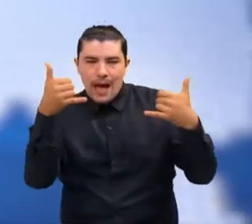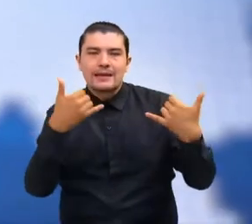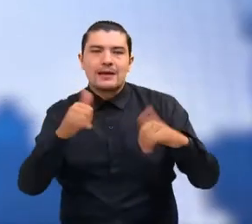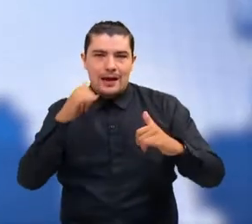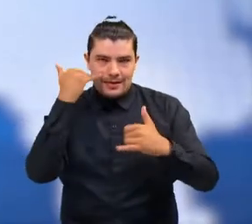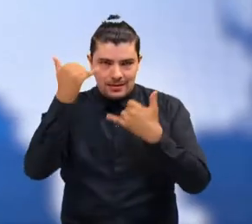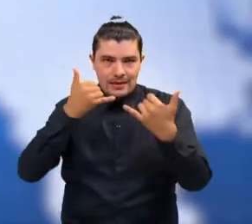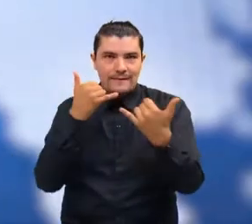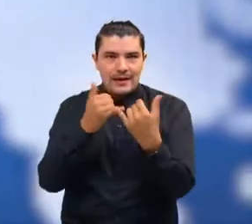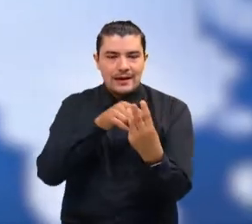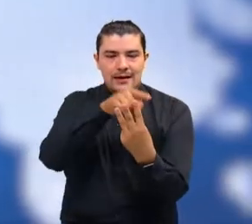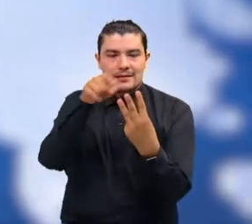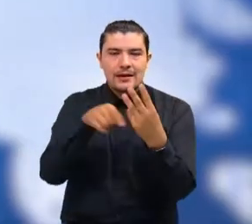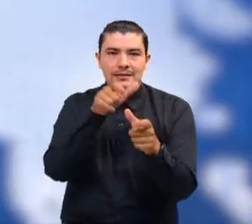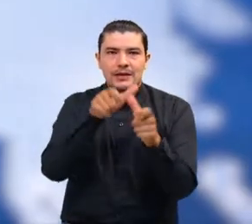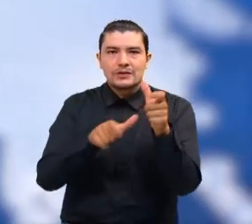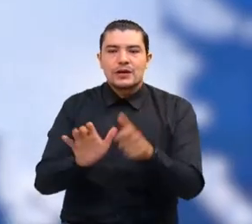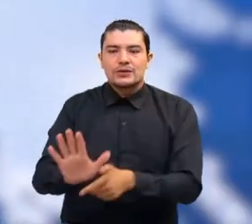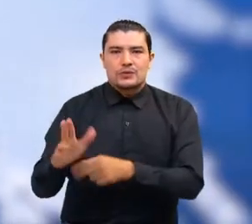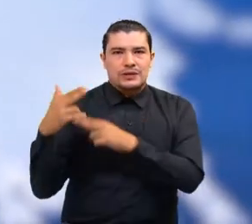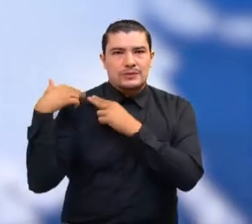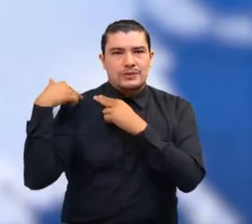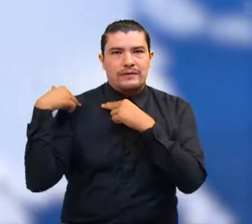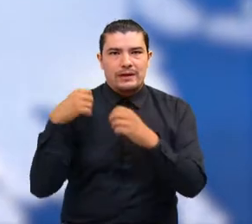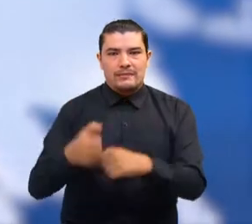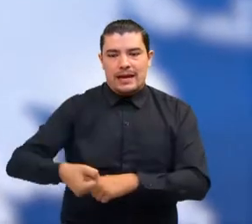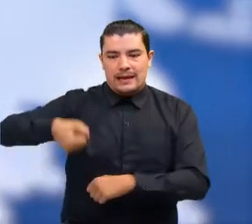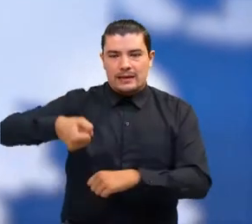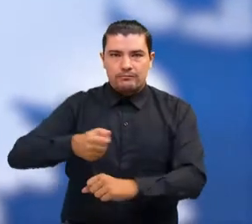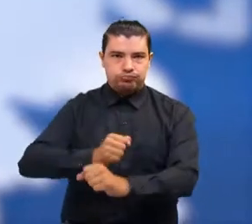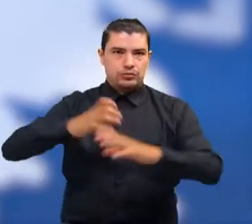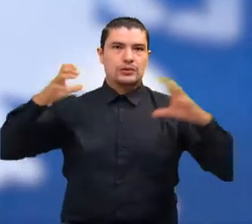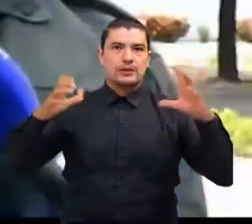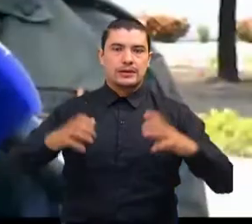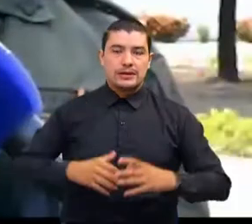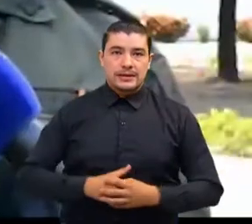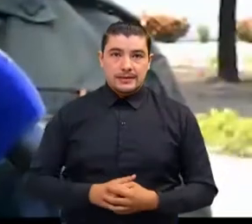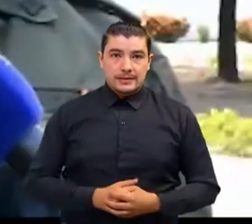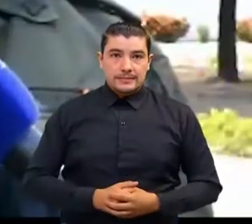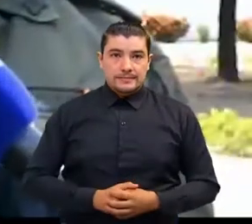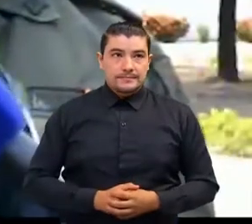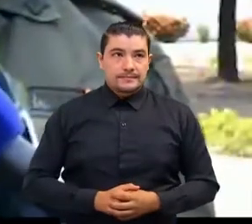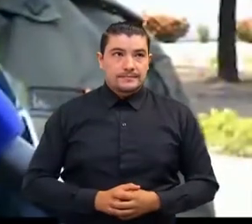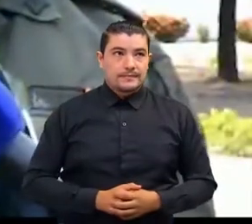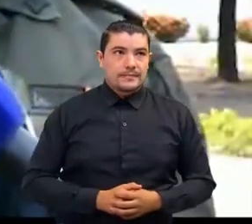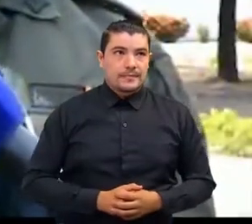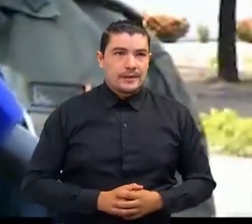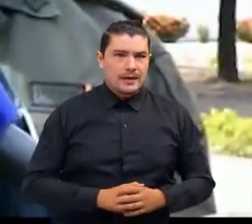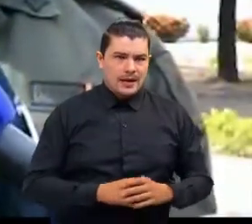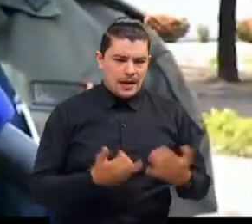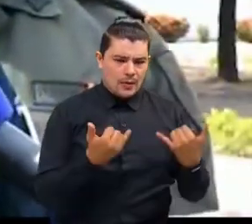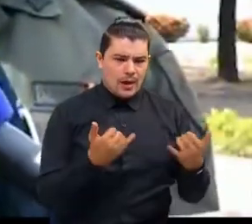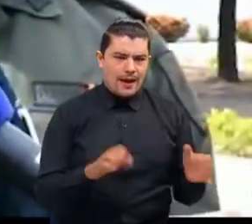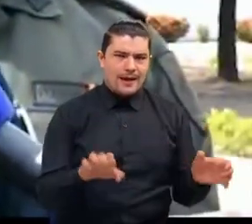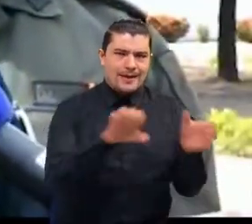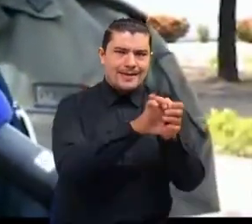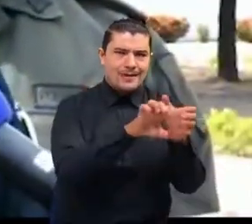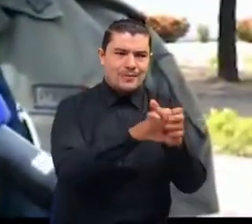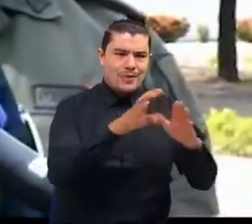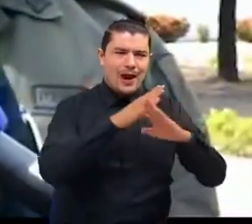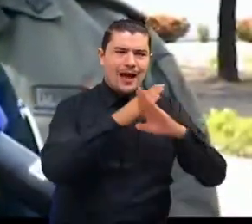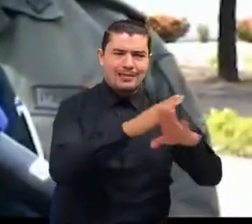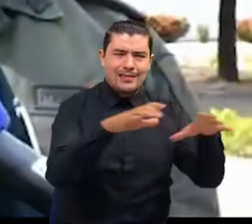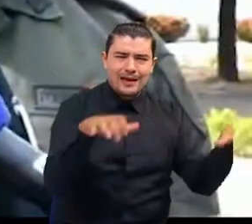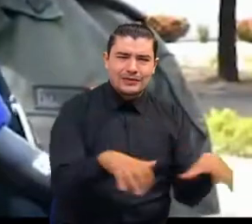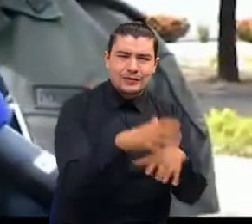autores materiales del hecho. Antes de decirle al país que en este momento ya está todo un equipo élite antiterrorismo, los mismos que